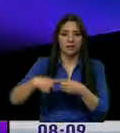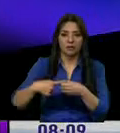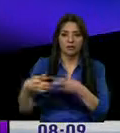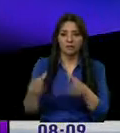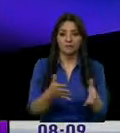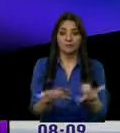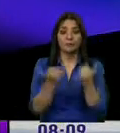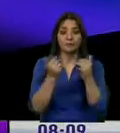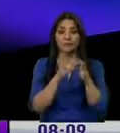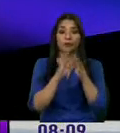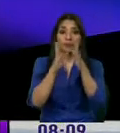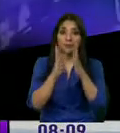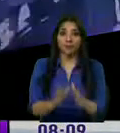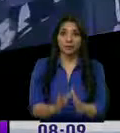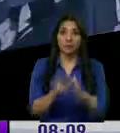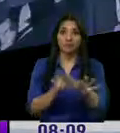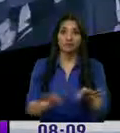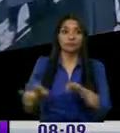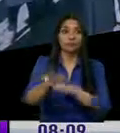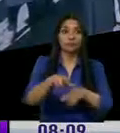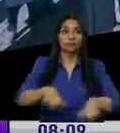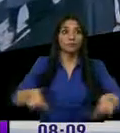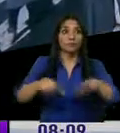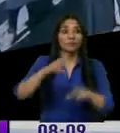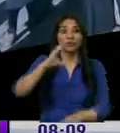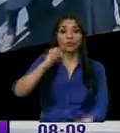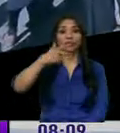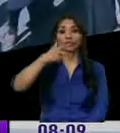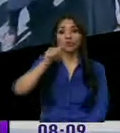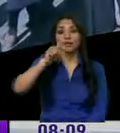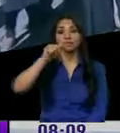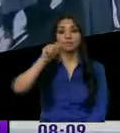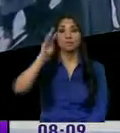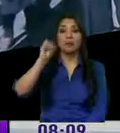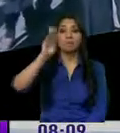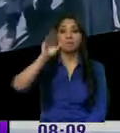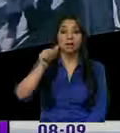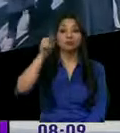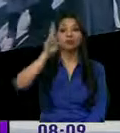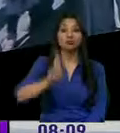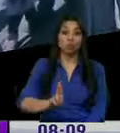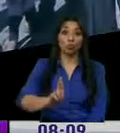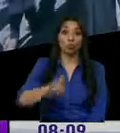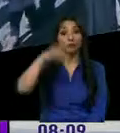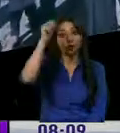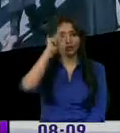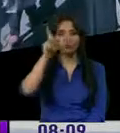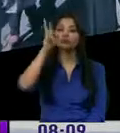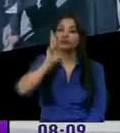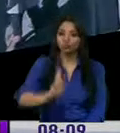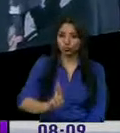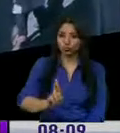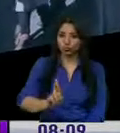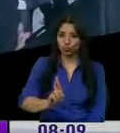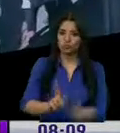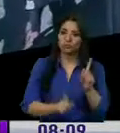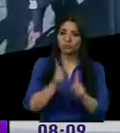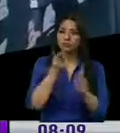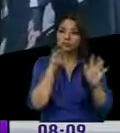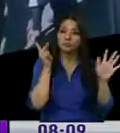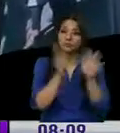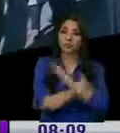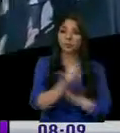sofía 20 a quien se trasladó hasta el sector de cochapamba cochapamba sur no porque el norte también los vecinos ahí denuncian